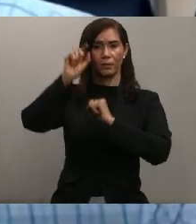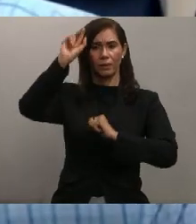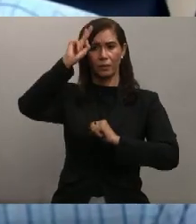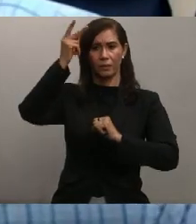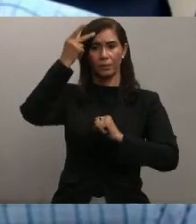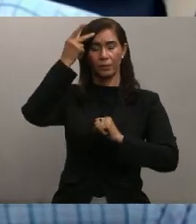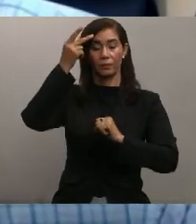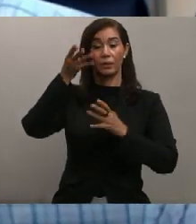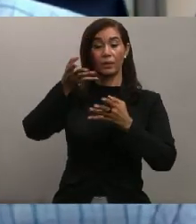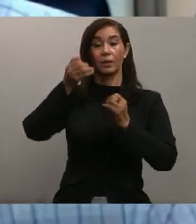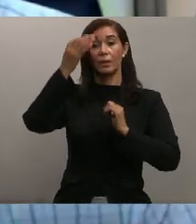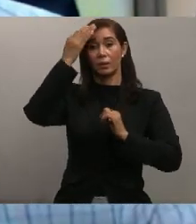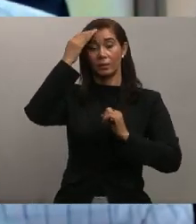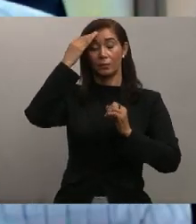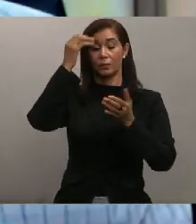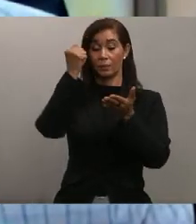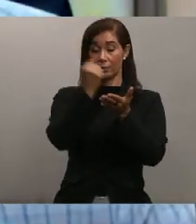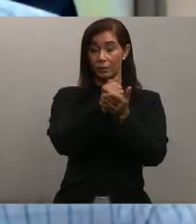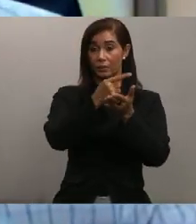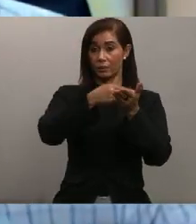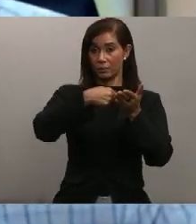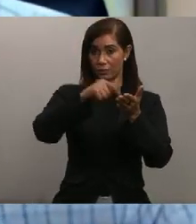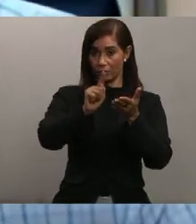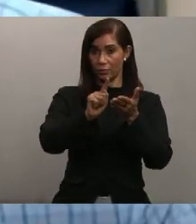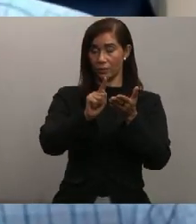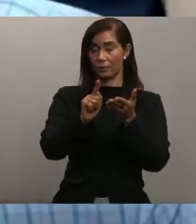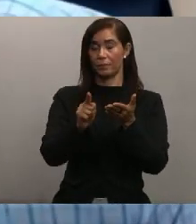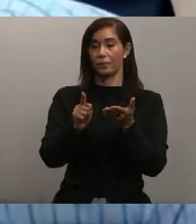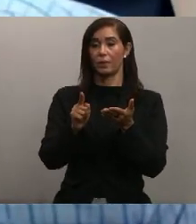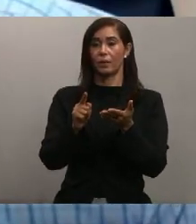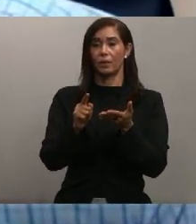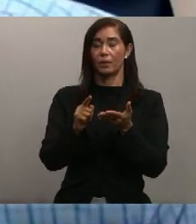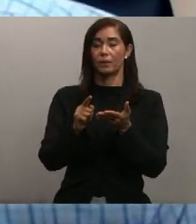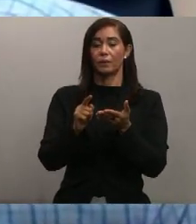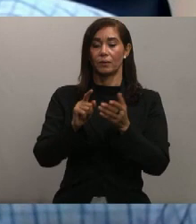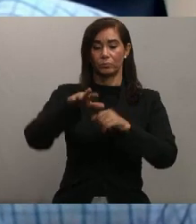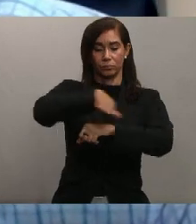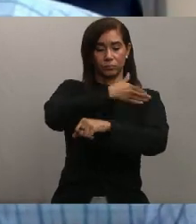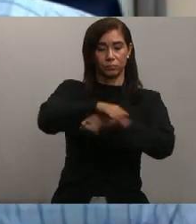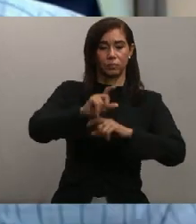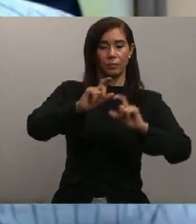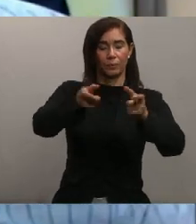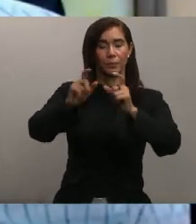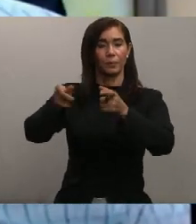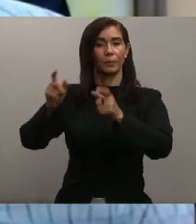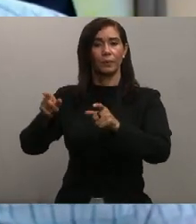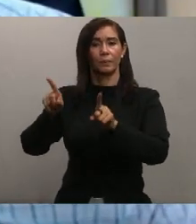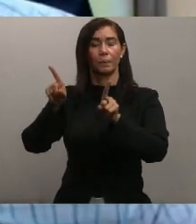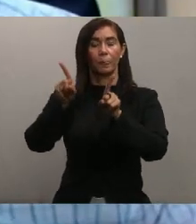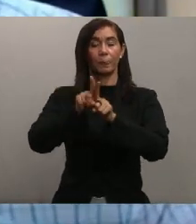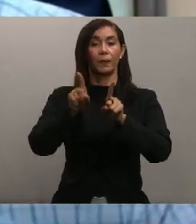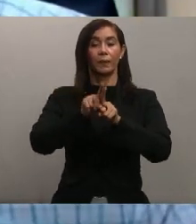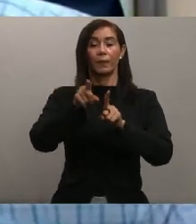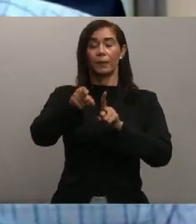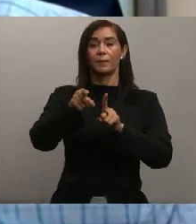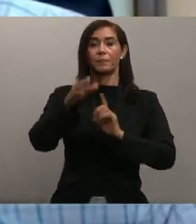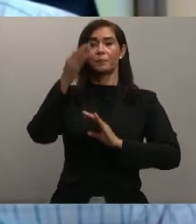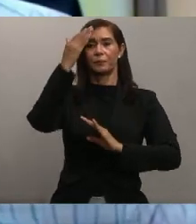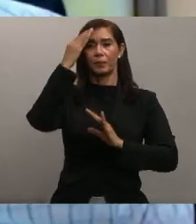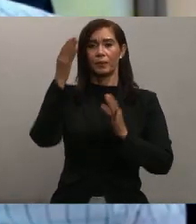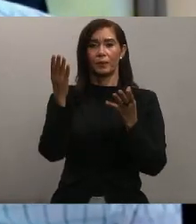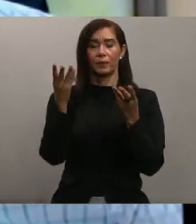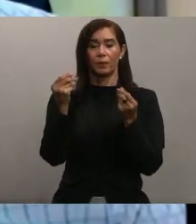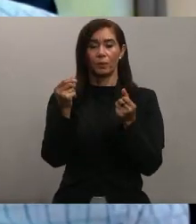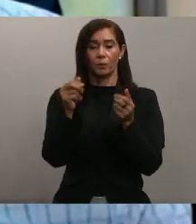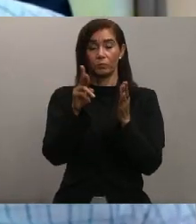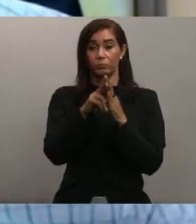el registro sanitario del Ministerio de Salud Pública, si está autorizado y amén de que este cuente o no, queremos saber las medidas